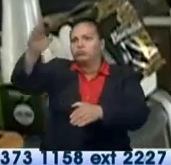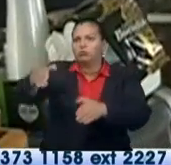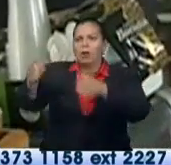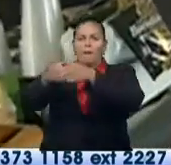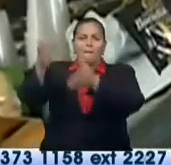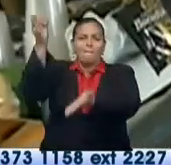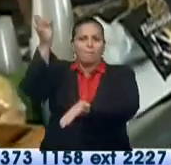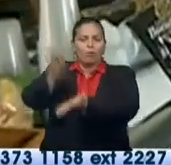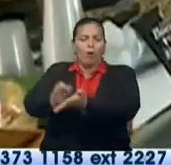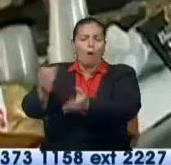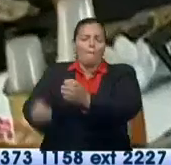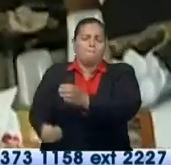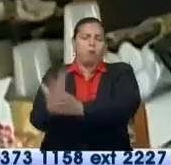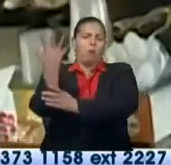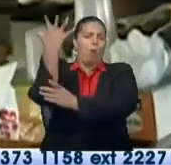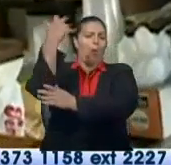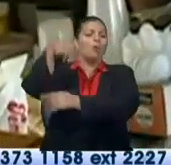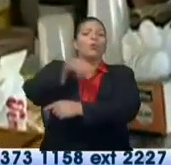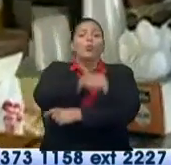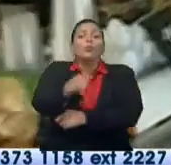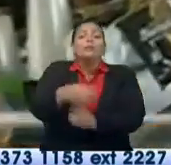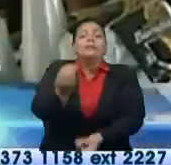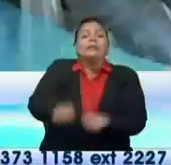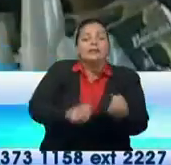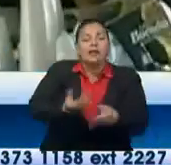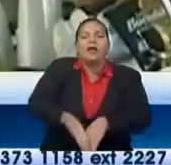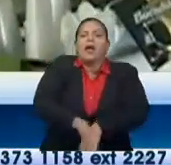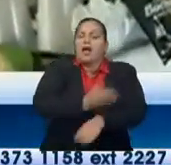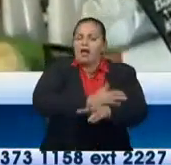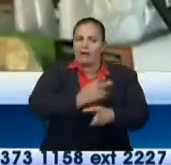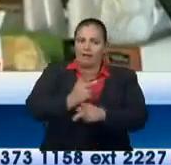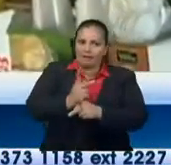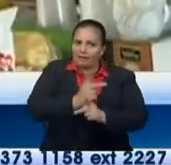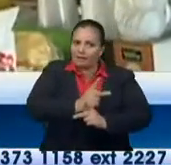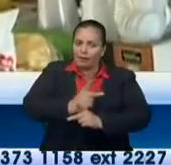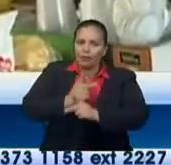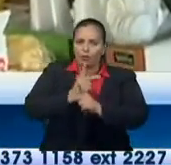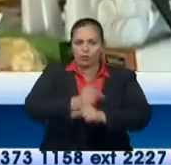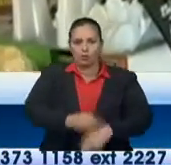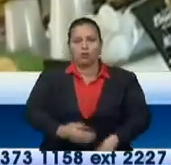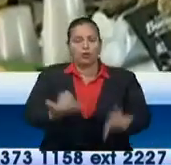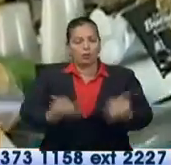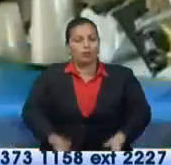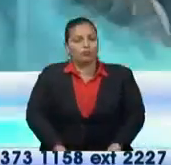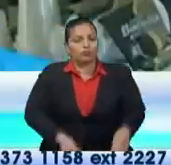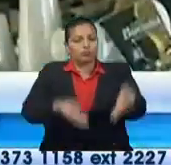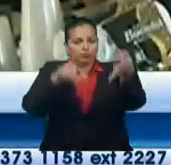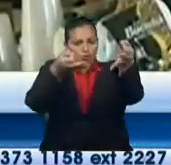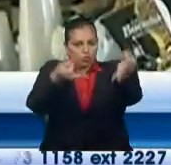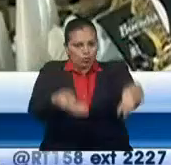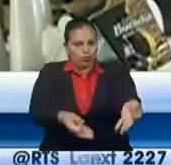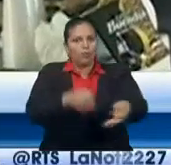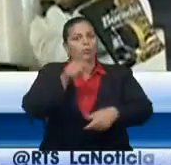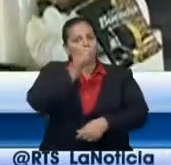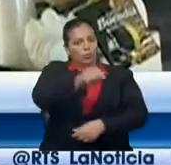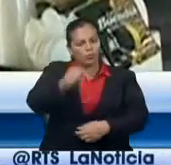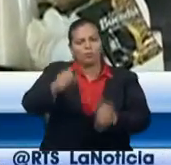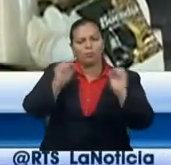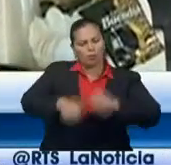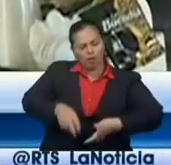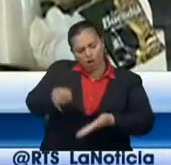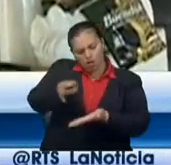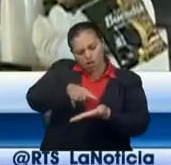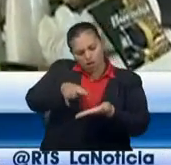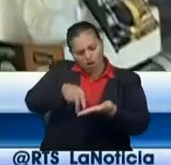Posible erupción del volcán Cotopaxi. Nos estamos entregando unos trípticos para que usted se entere las medidas que usted debe tomar para no tener inconvenientes en caso